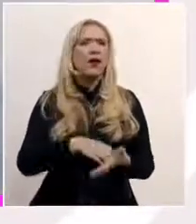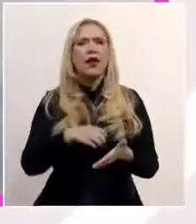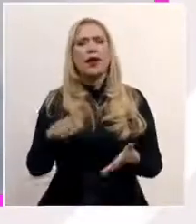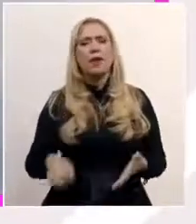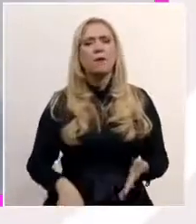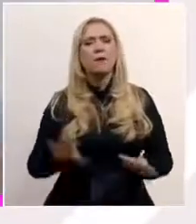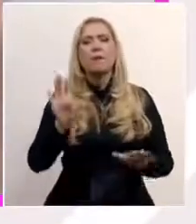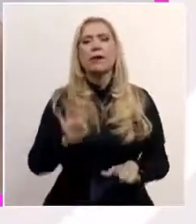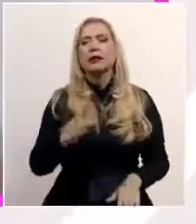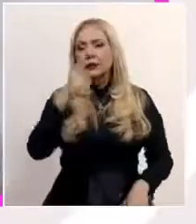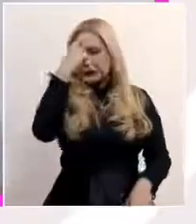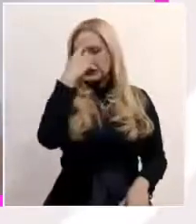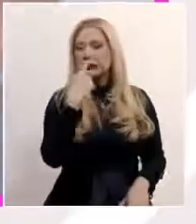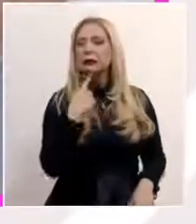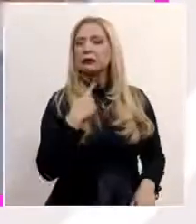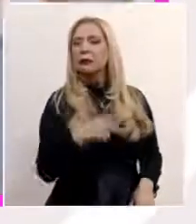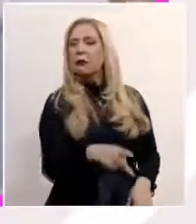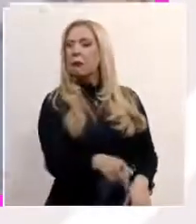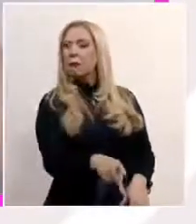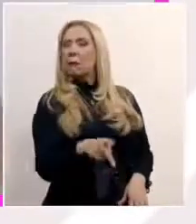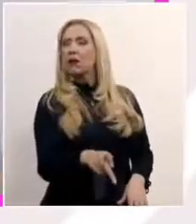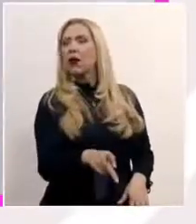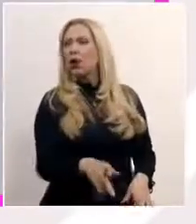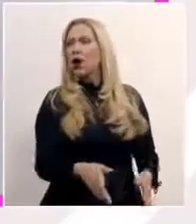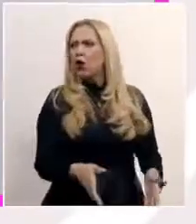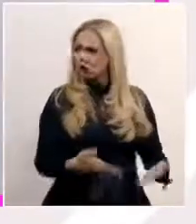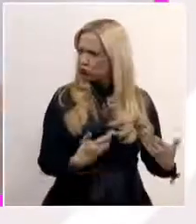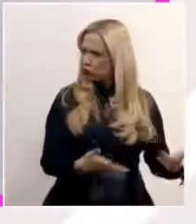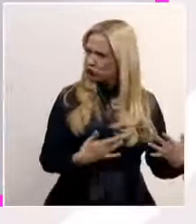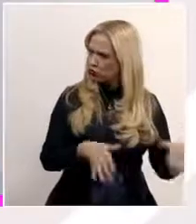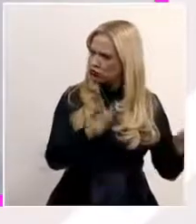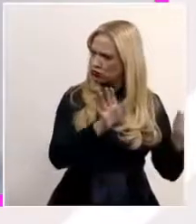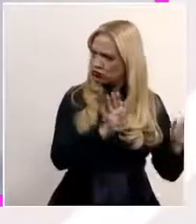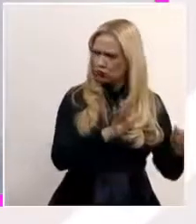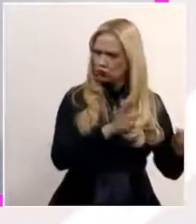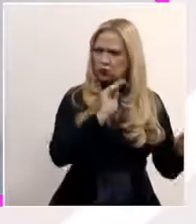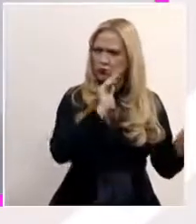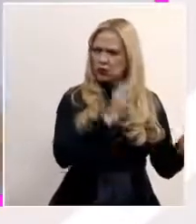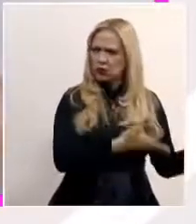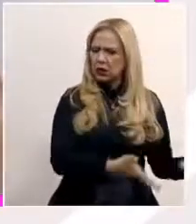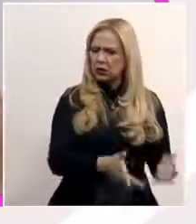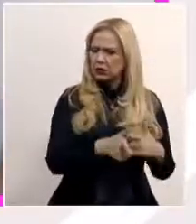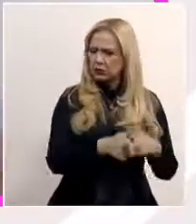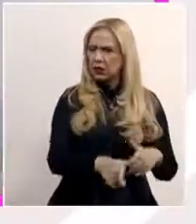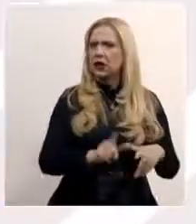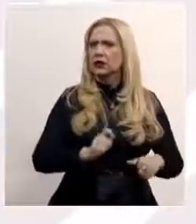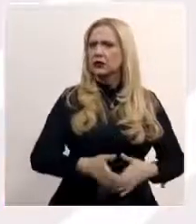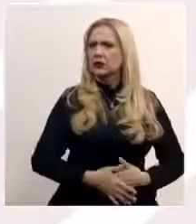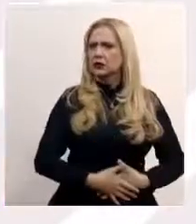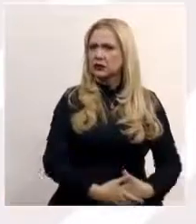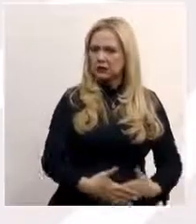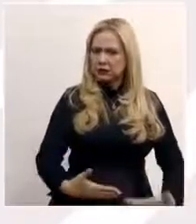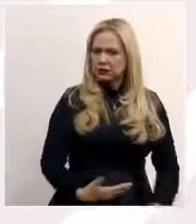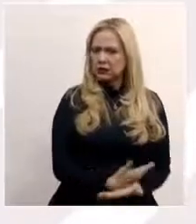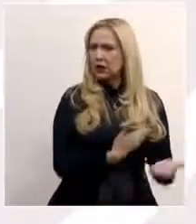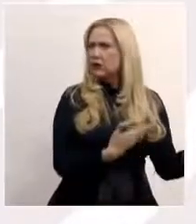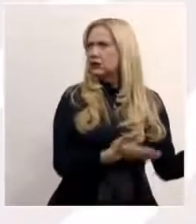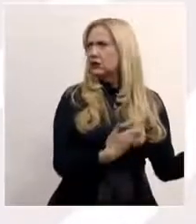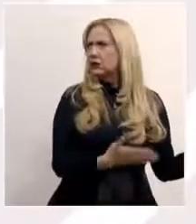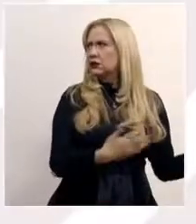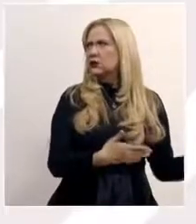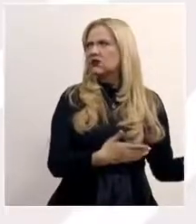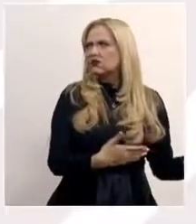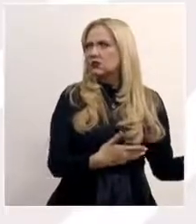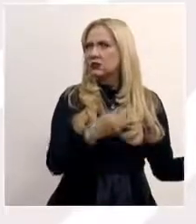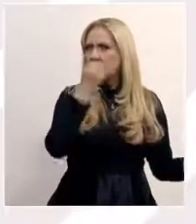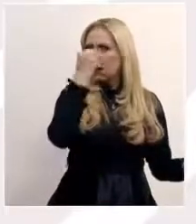de cristal, también hay conceptos como el de maternal wall, ¿no?, que son barreras invisibles a las que se enfrentan